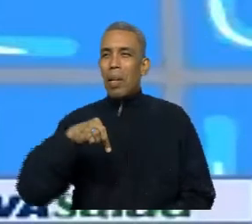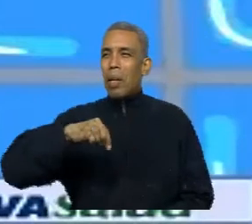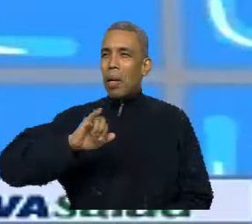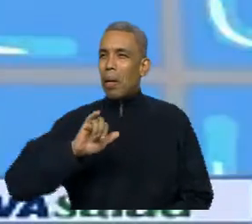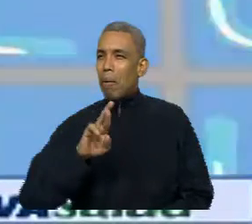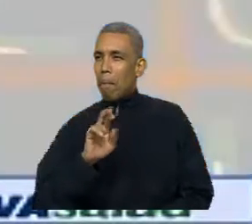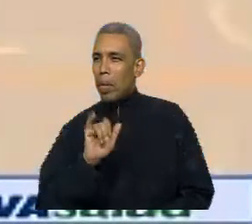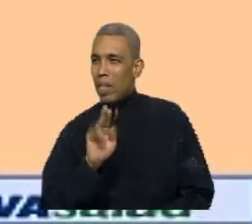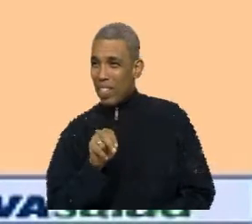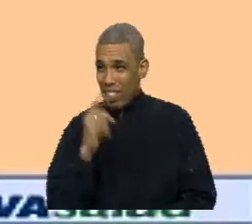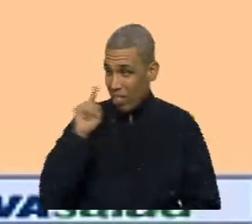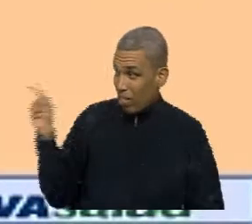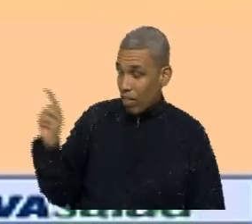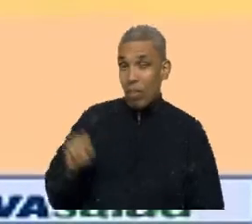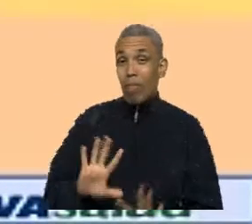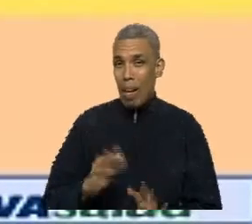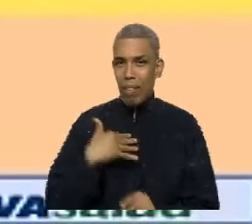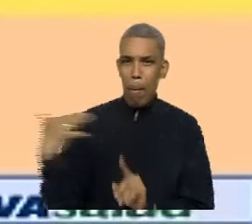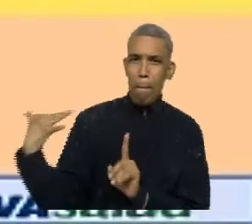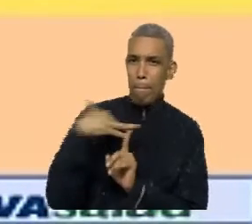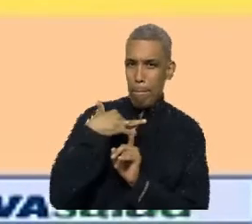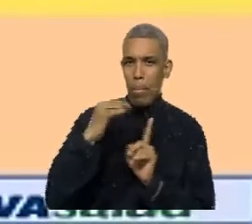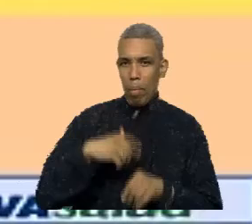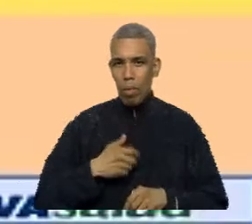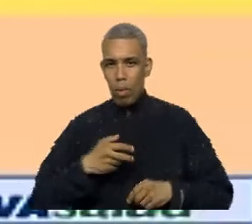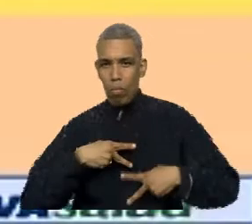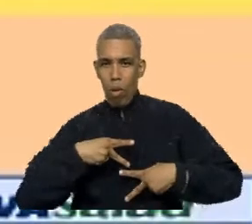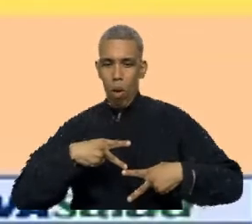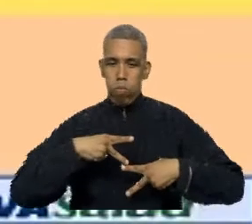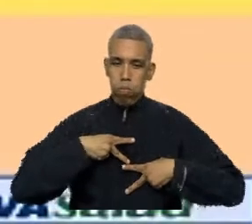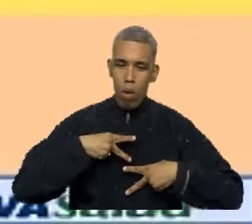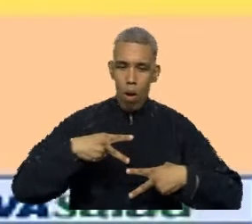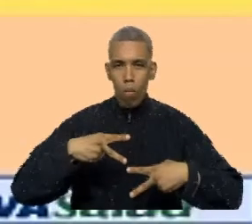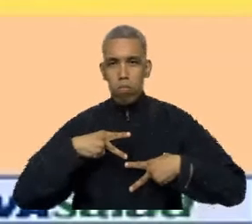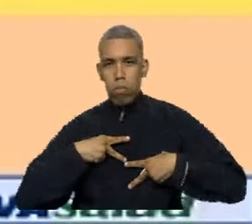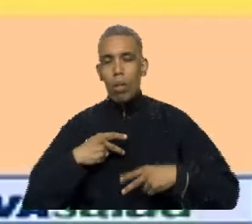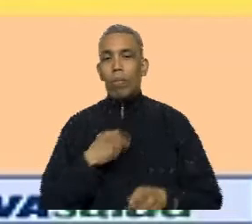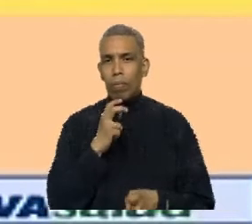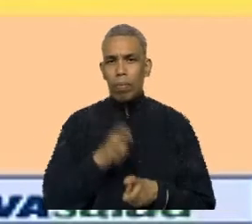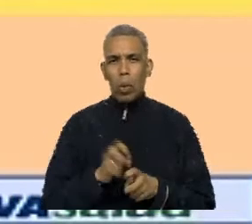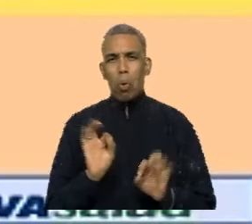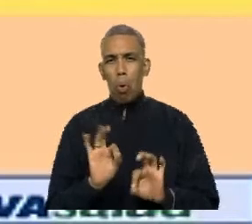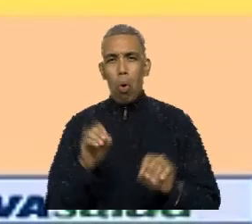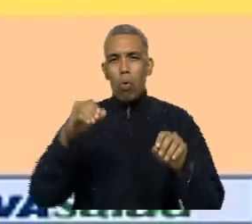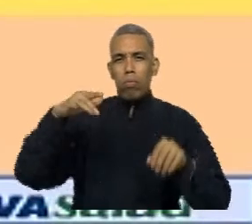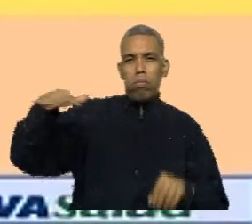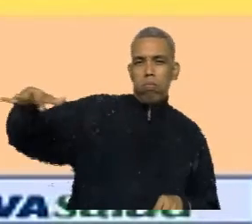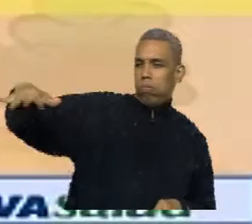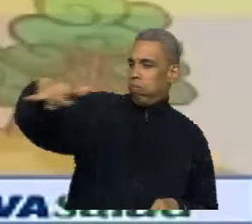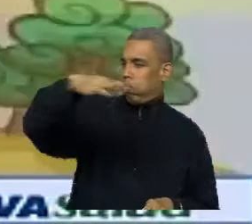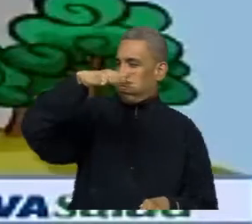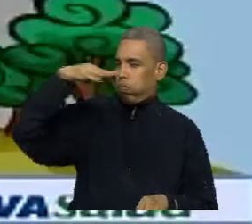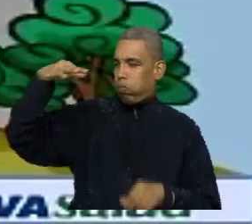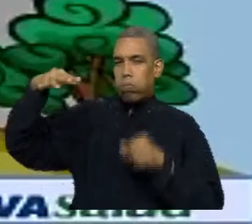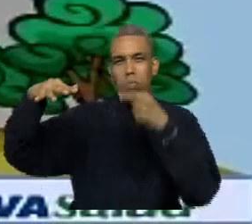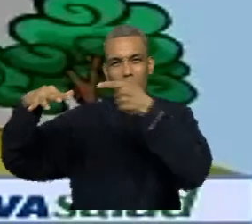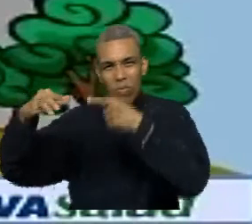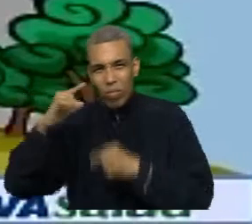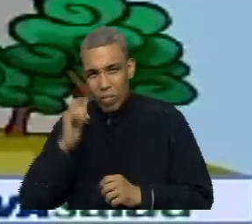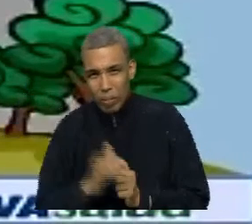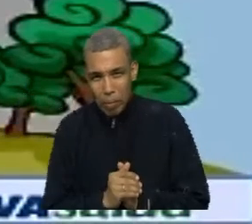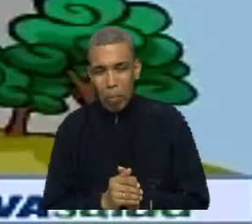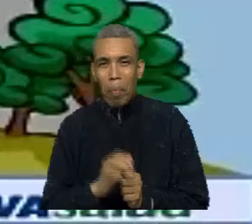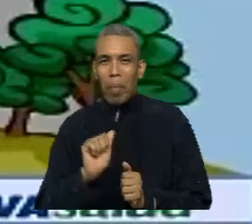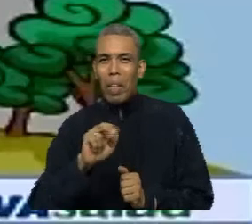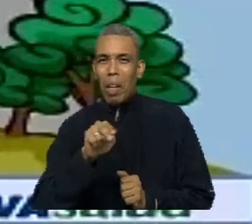etc. También producen asma contaminantes del aire como el dióxido de nitrógeno y azufre y compuestos utilizados